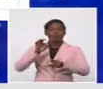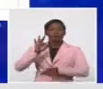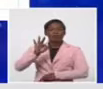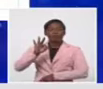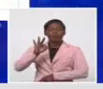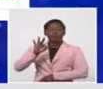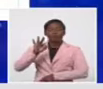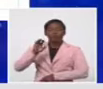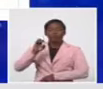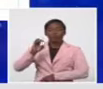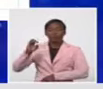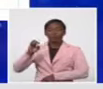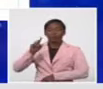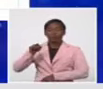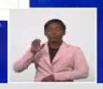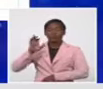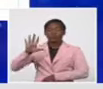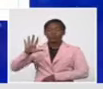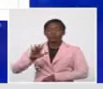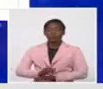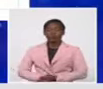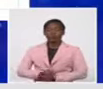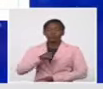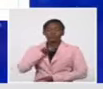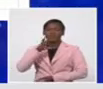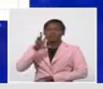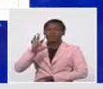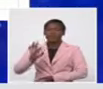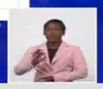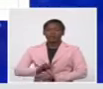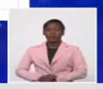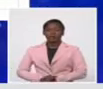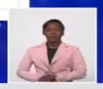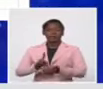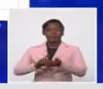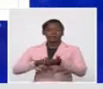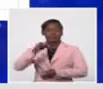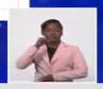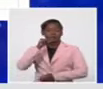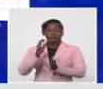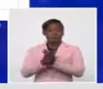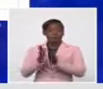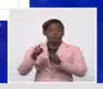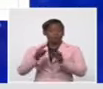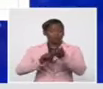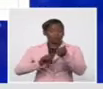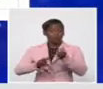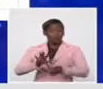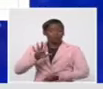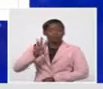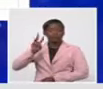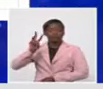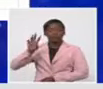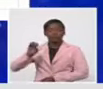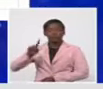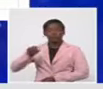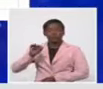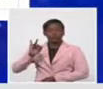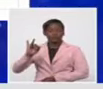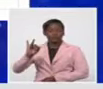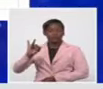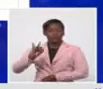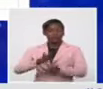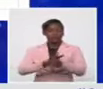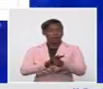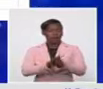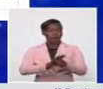800,5 y de ahí Cerro, Pedro Betancur en Matanzas con 530,7, Arroyo